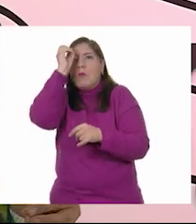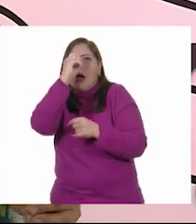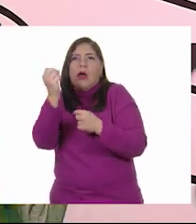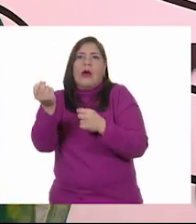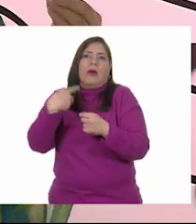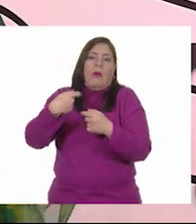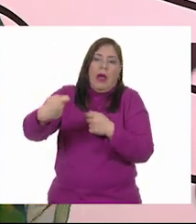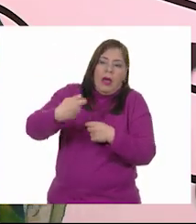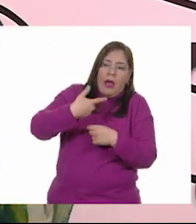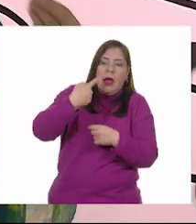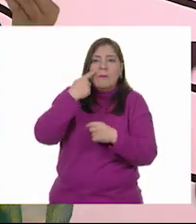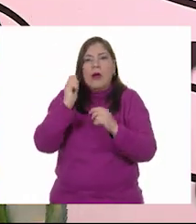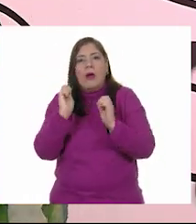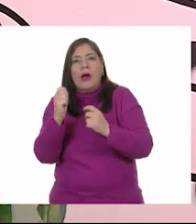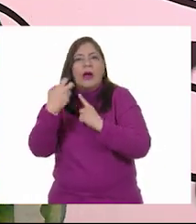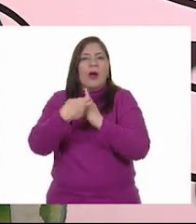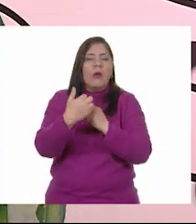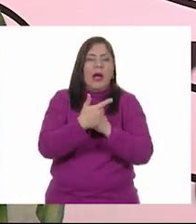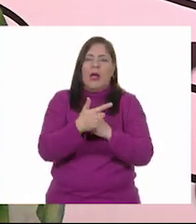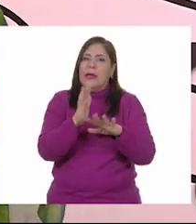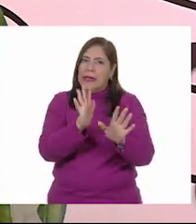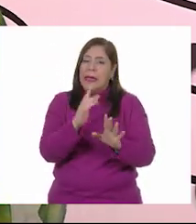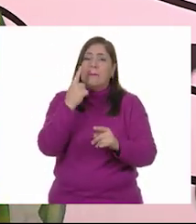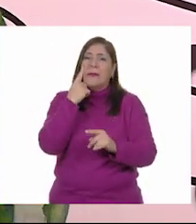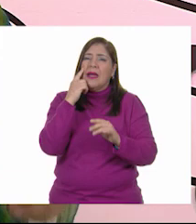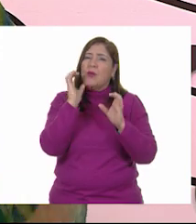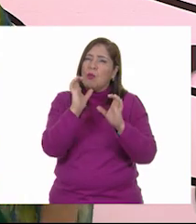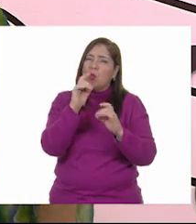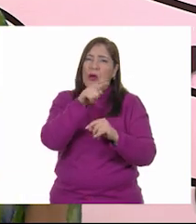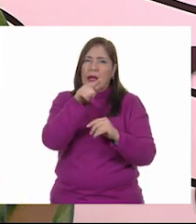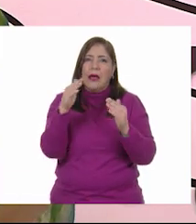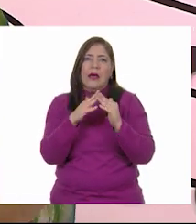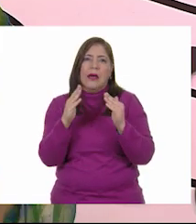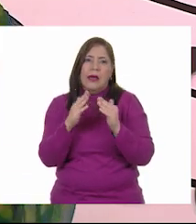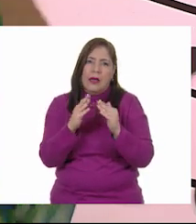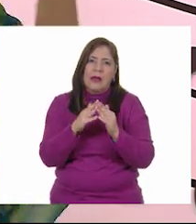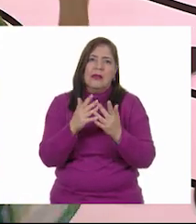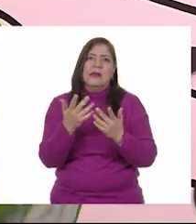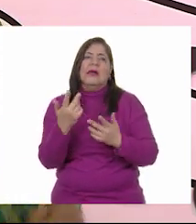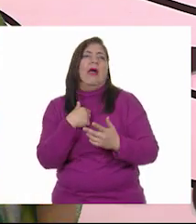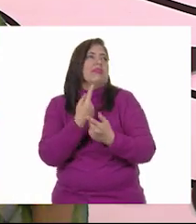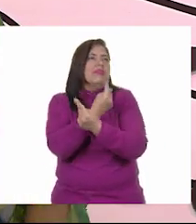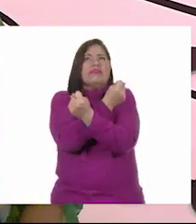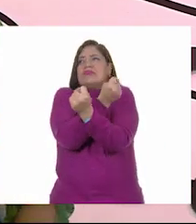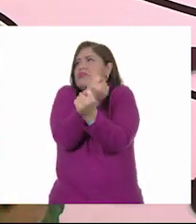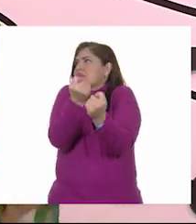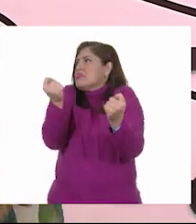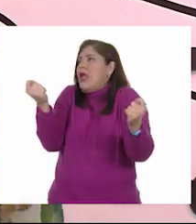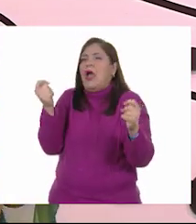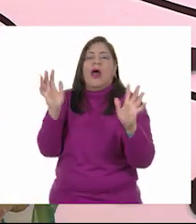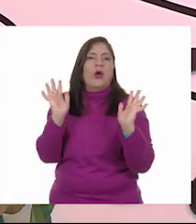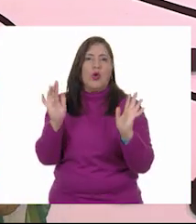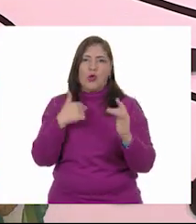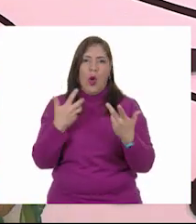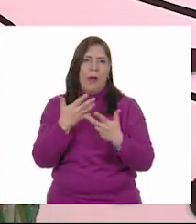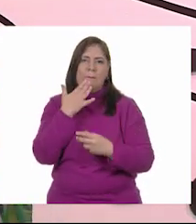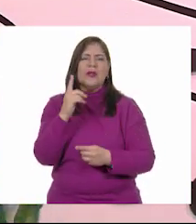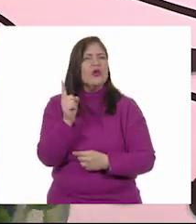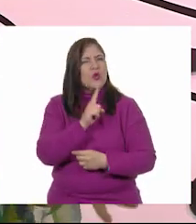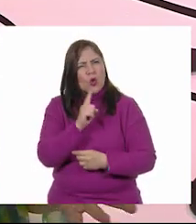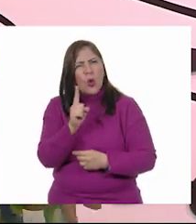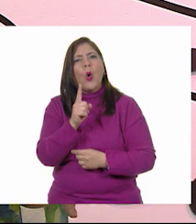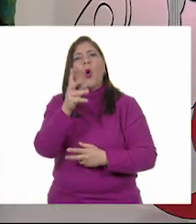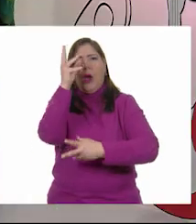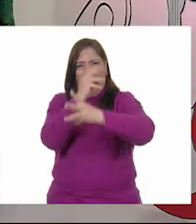casa, cuiden muchísimo. No quiere decir que vayan por el mundo diciendo, no, me importa, yo lo hago muy bien. No, a eso no me refiero. Hay mucho